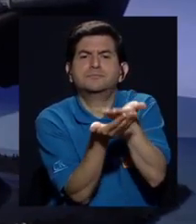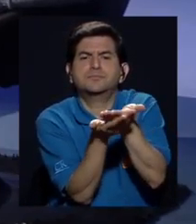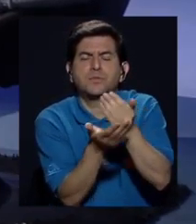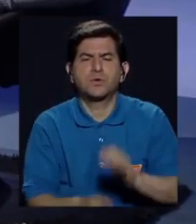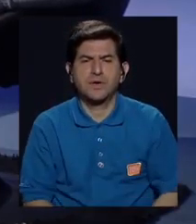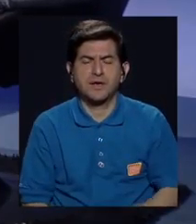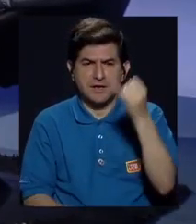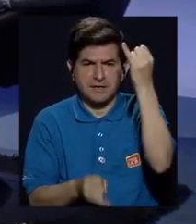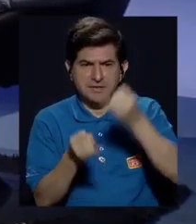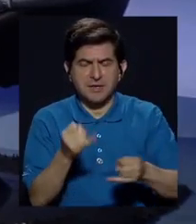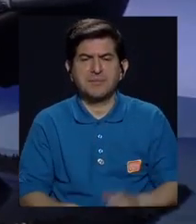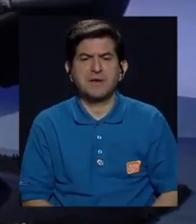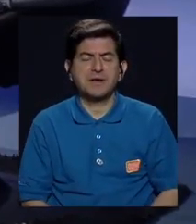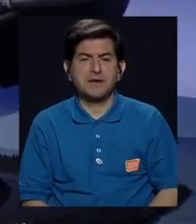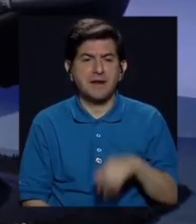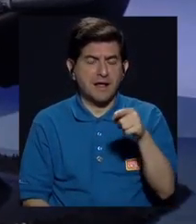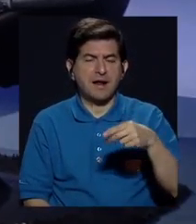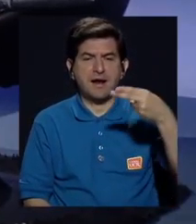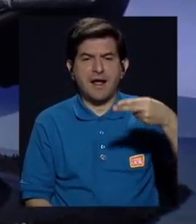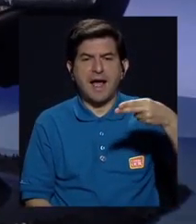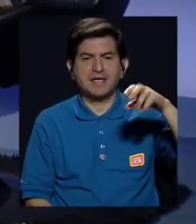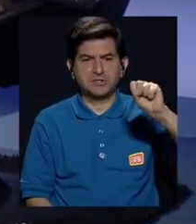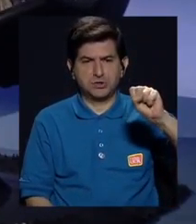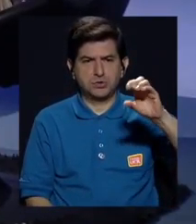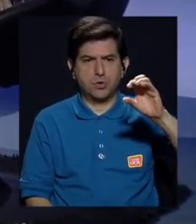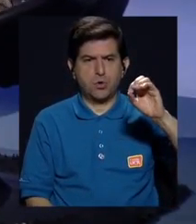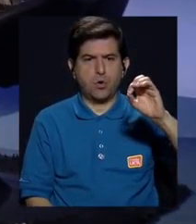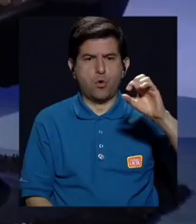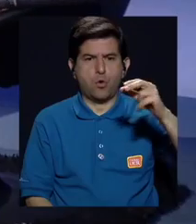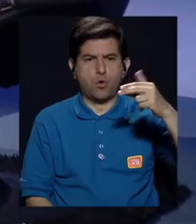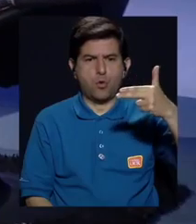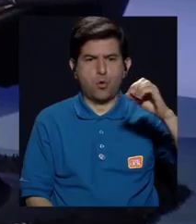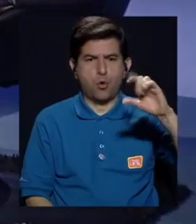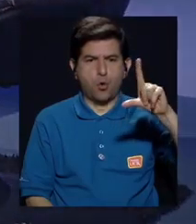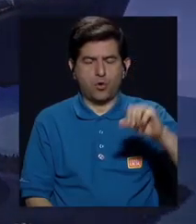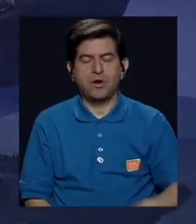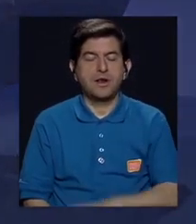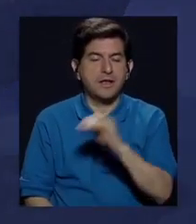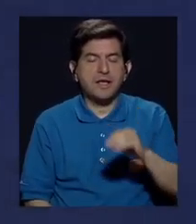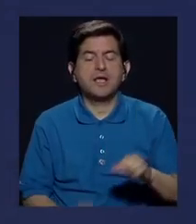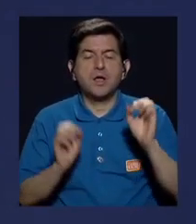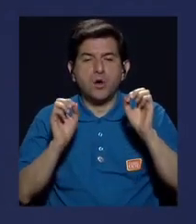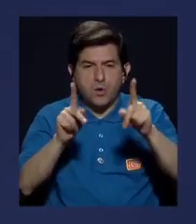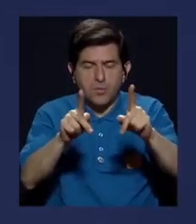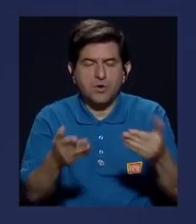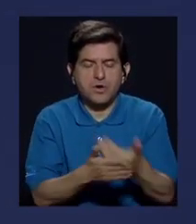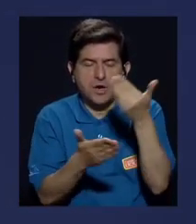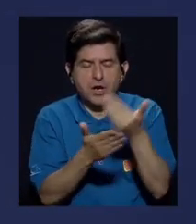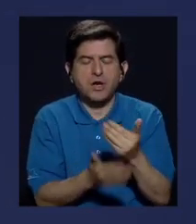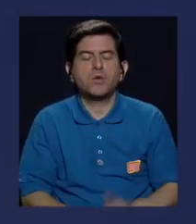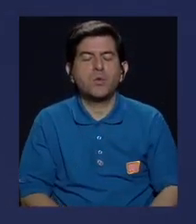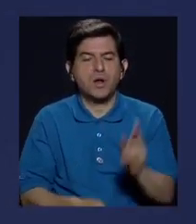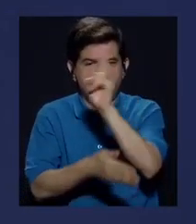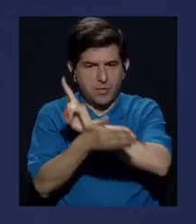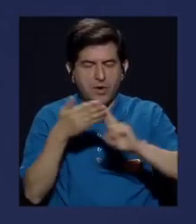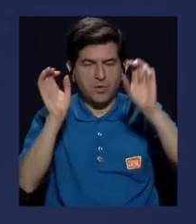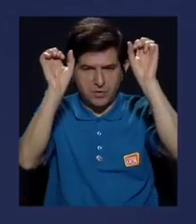terminar el high school, así como también potencializarla a nuevas universidades donde ella